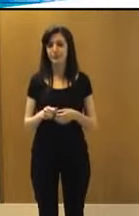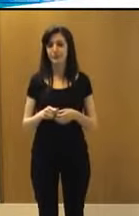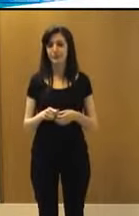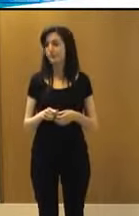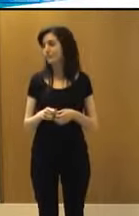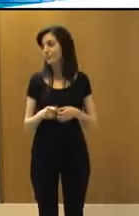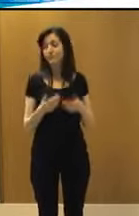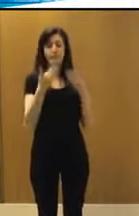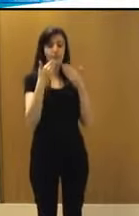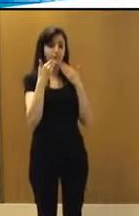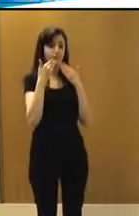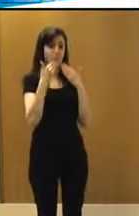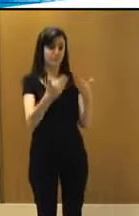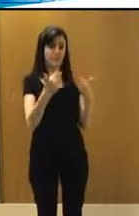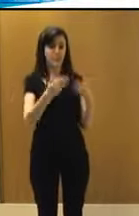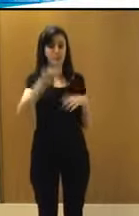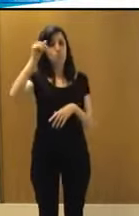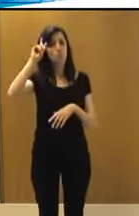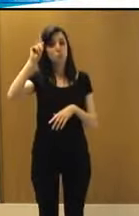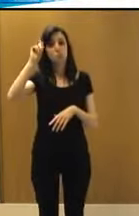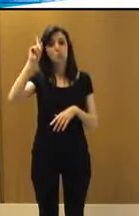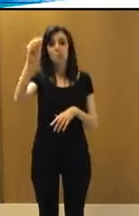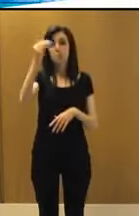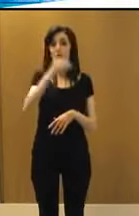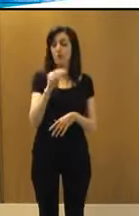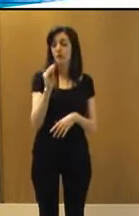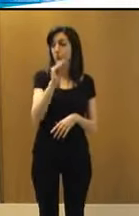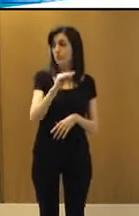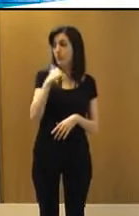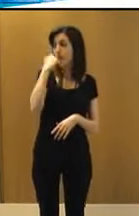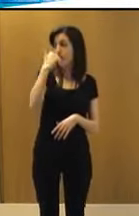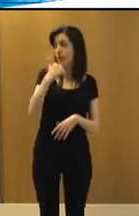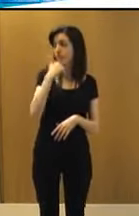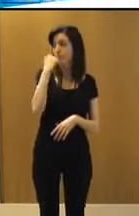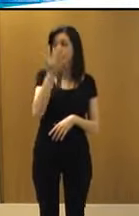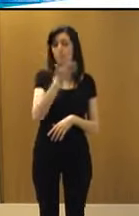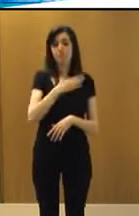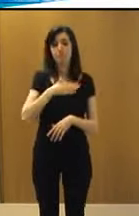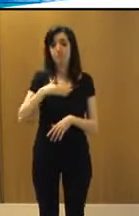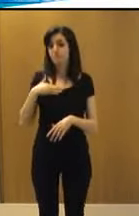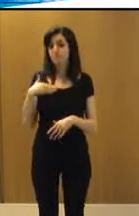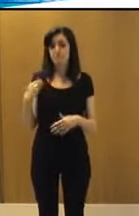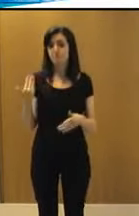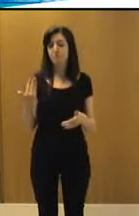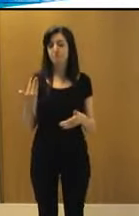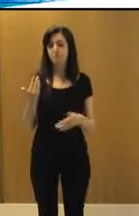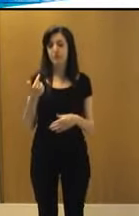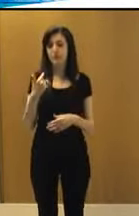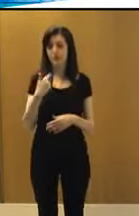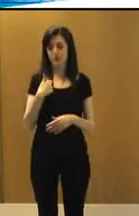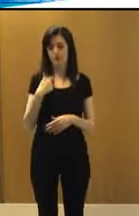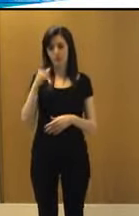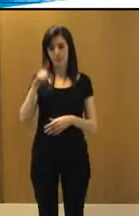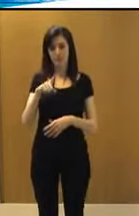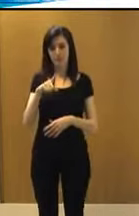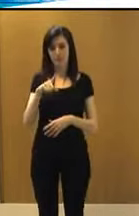Bueno, pues muchísimas gracias, y no sé si hay alguna pregunta que queráis hacer.